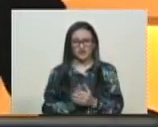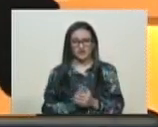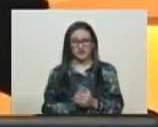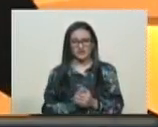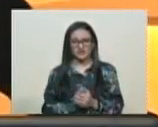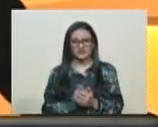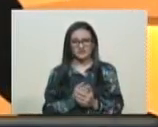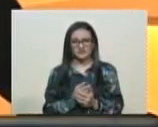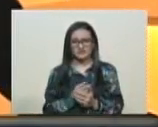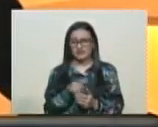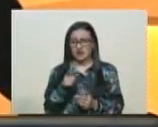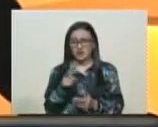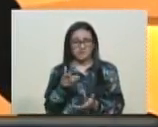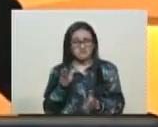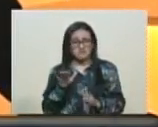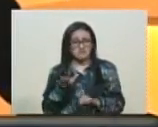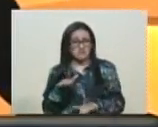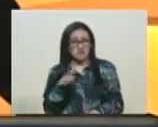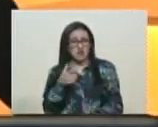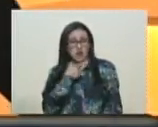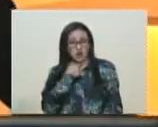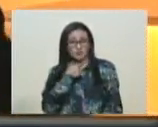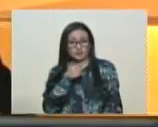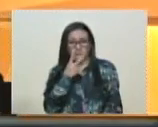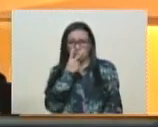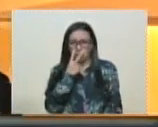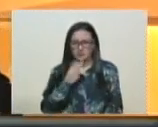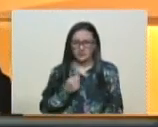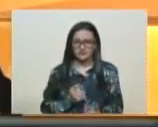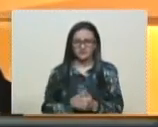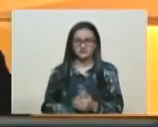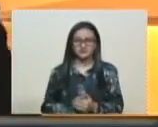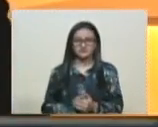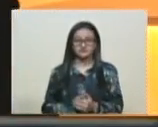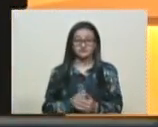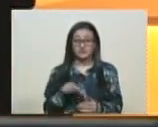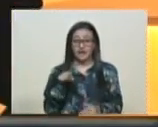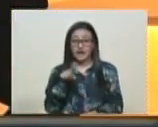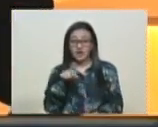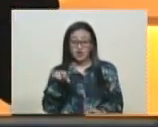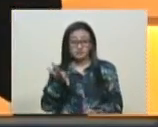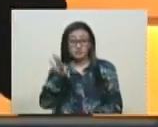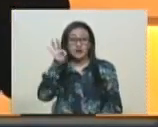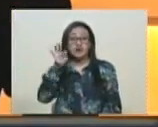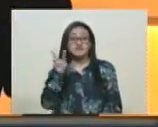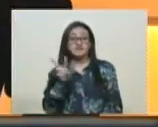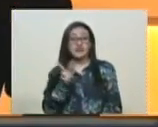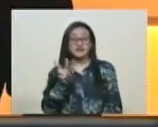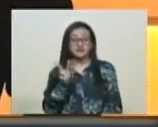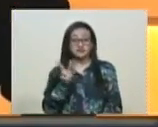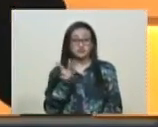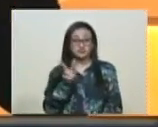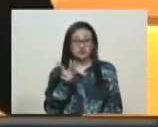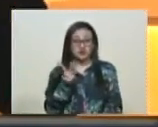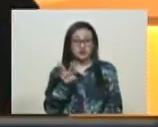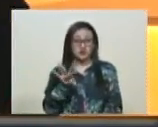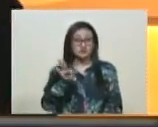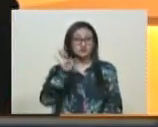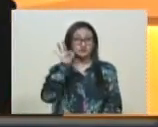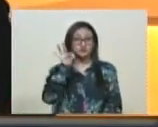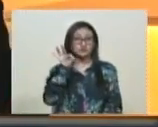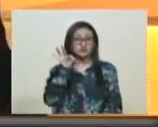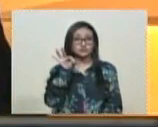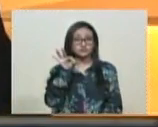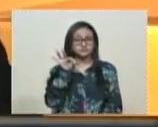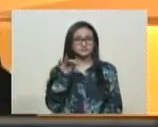de pobreza. Y a Venezuela se la ha seleccionado, como yo le decía el día sábado cuando abríamos este